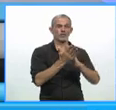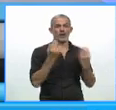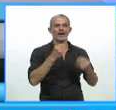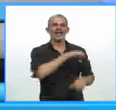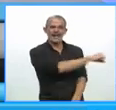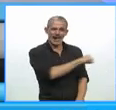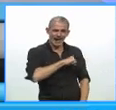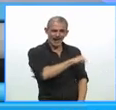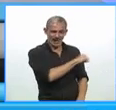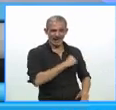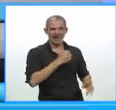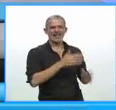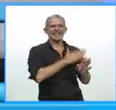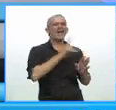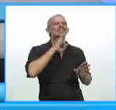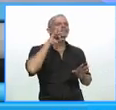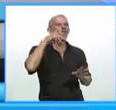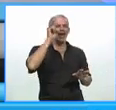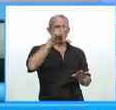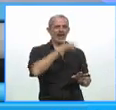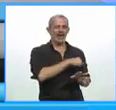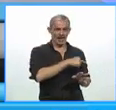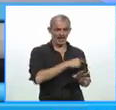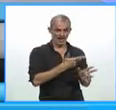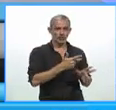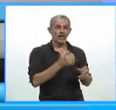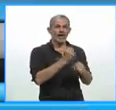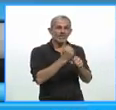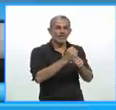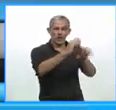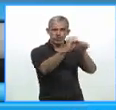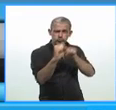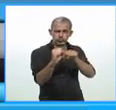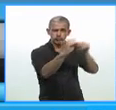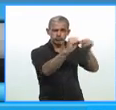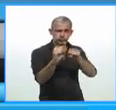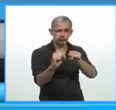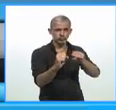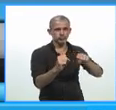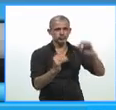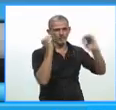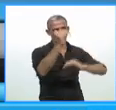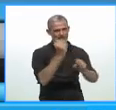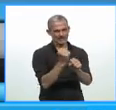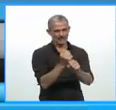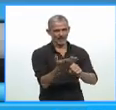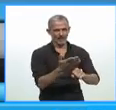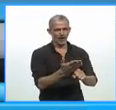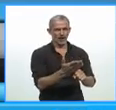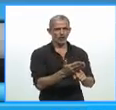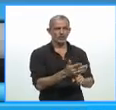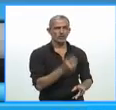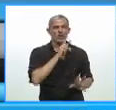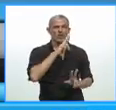que lleva el timón y yo tengo que hacer mucho menos desempeño físico que el tripulante. Ajá. Y entonces